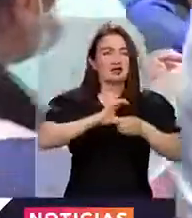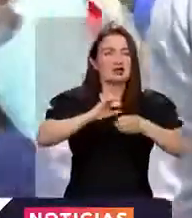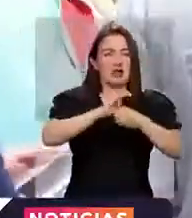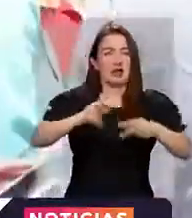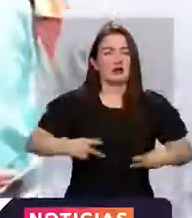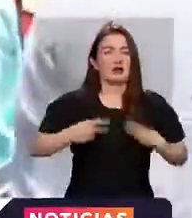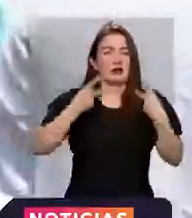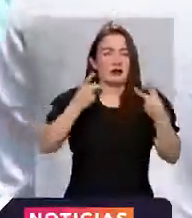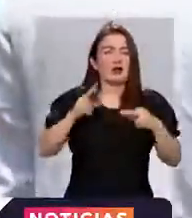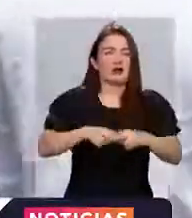situación de riesgo o amenaza